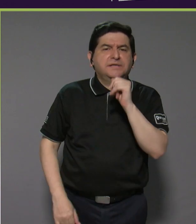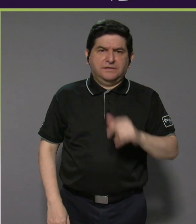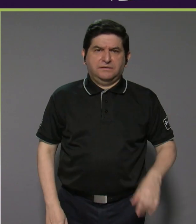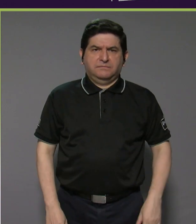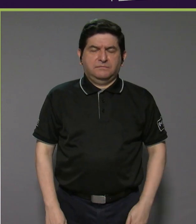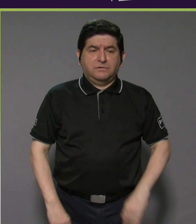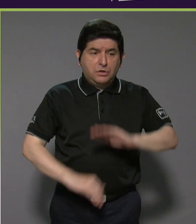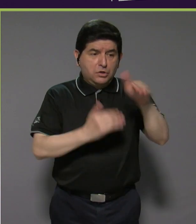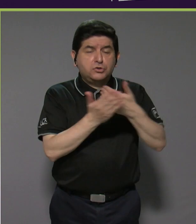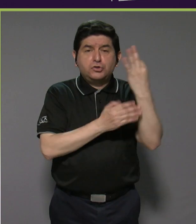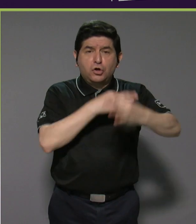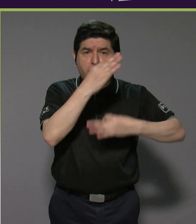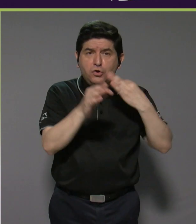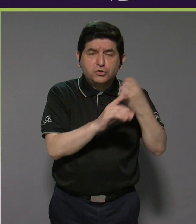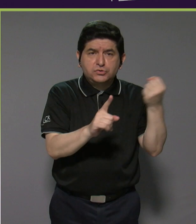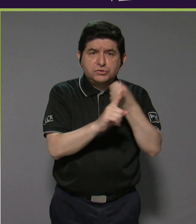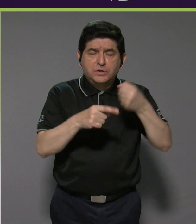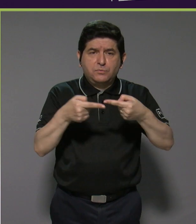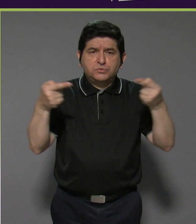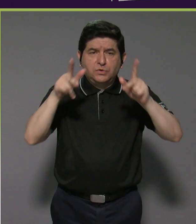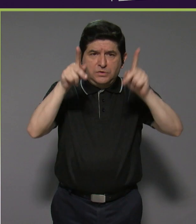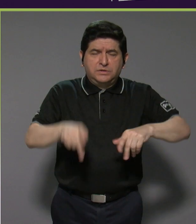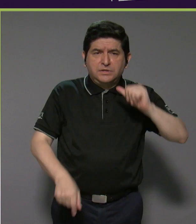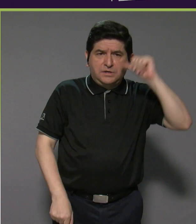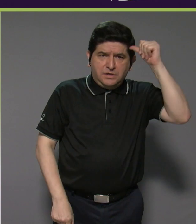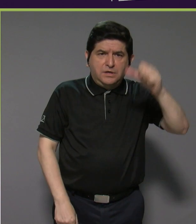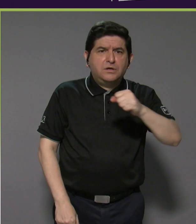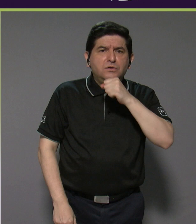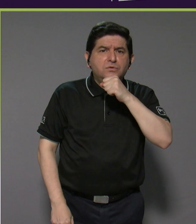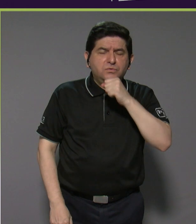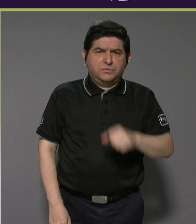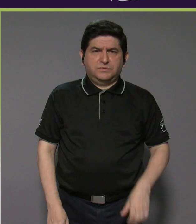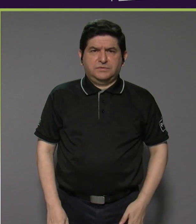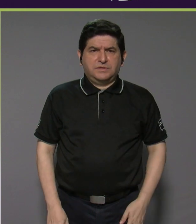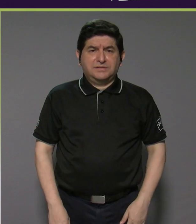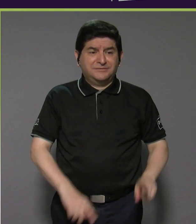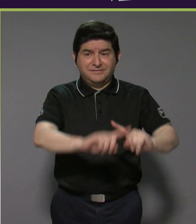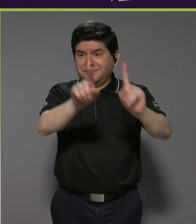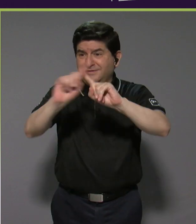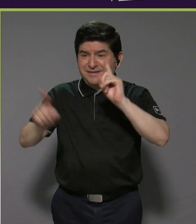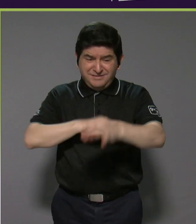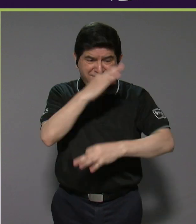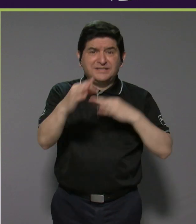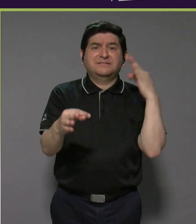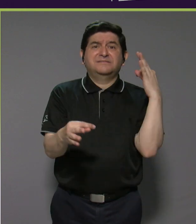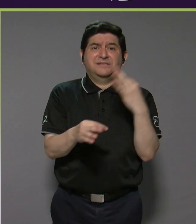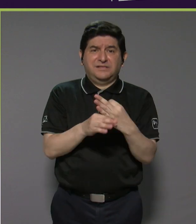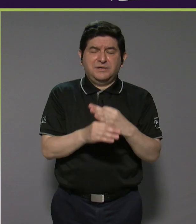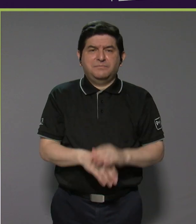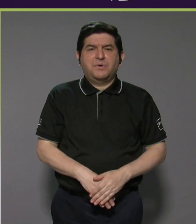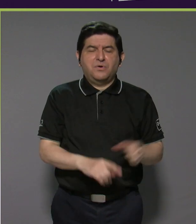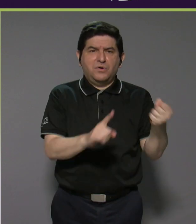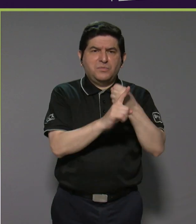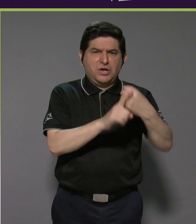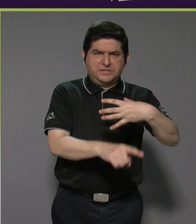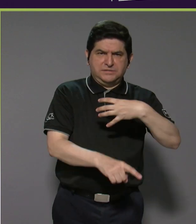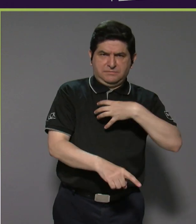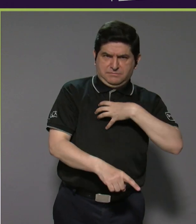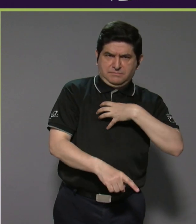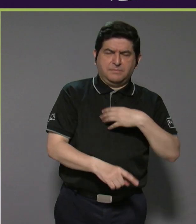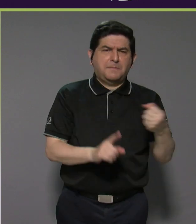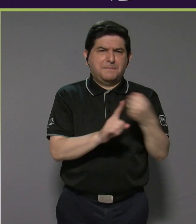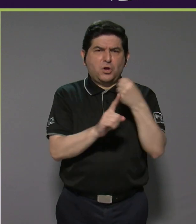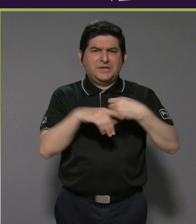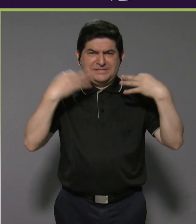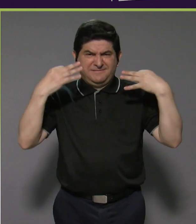¿verdad? Todos estos tipos de violencia hacia las personas adultas mayores que son muy diversos, ¿verdad? Puede ser violencia patrimonial, puede ser